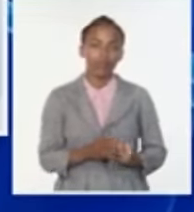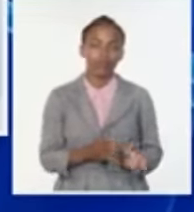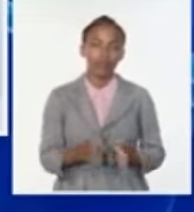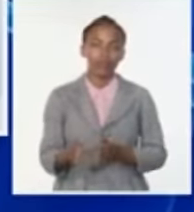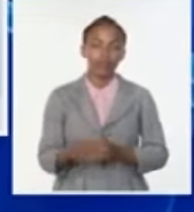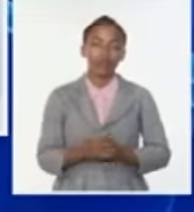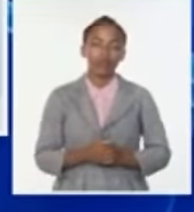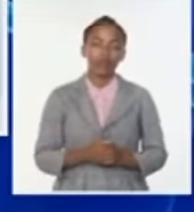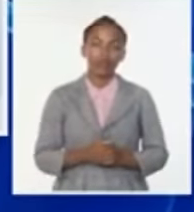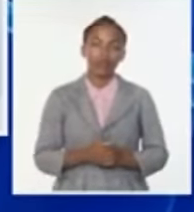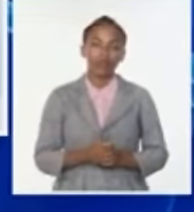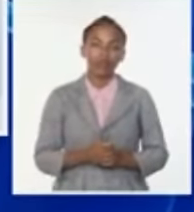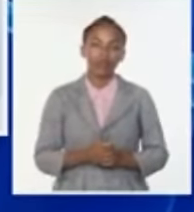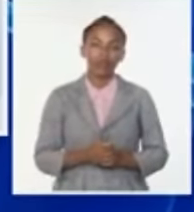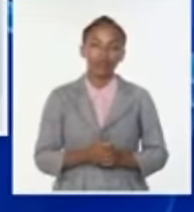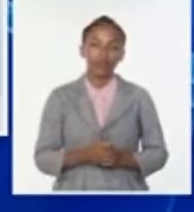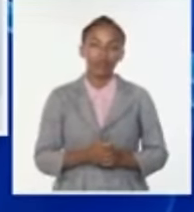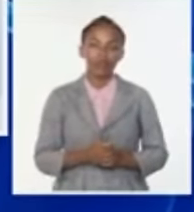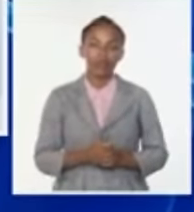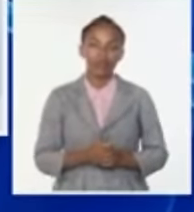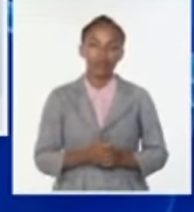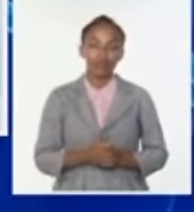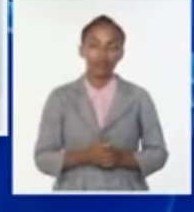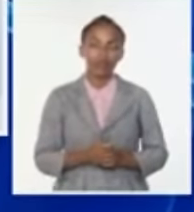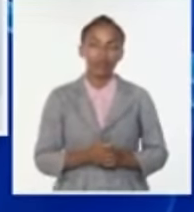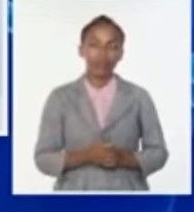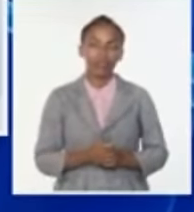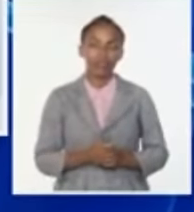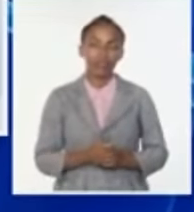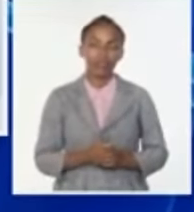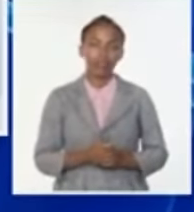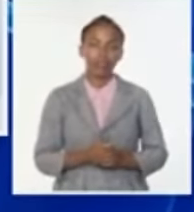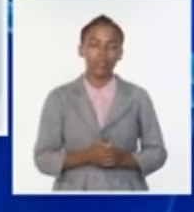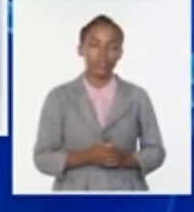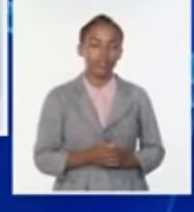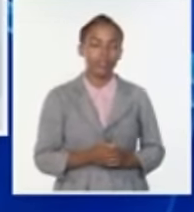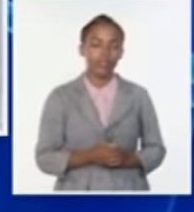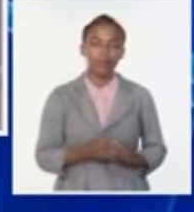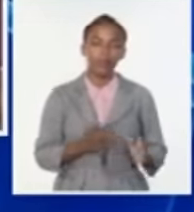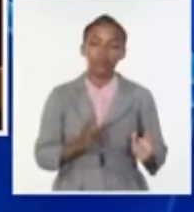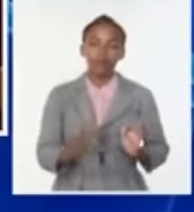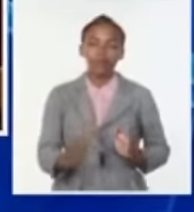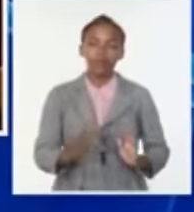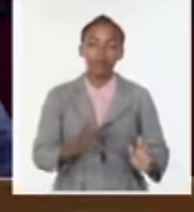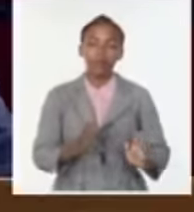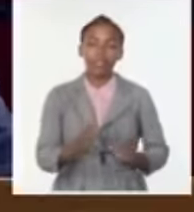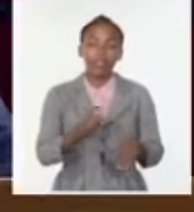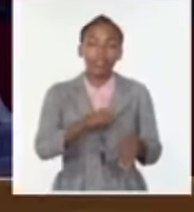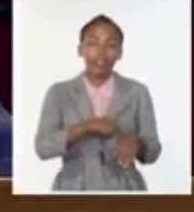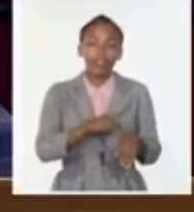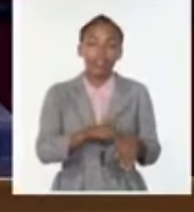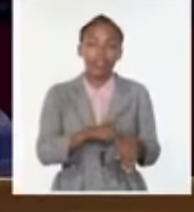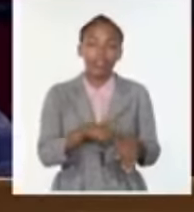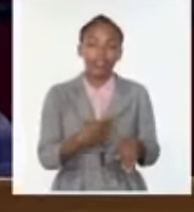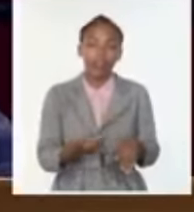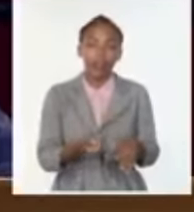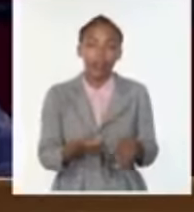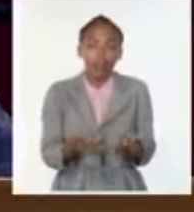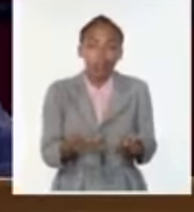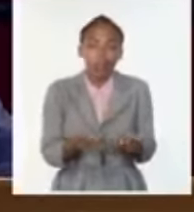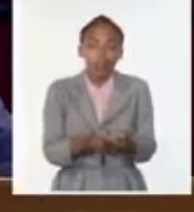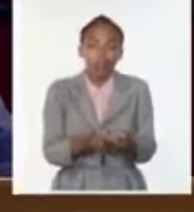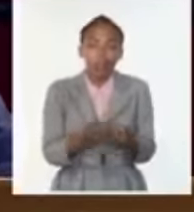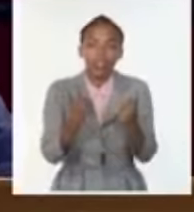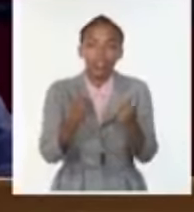Se amplían los plazos de aprobación. Ese es uno de los errores que cometieron las normas anteriores, eran plazos muy cortos y se requieren de un proceso